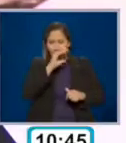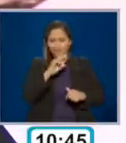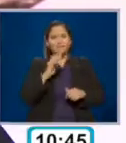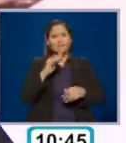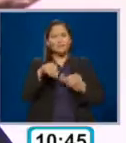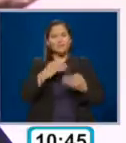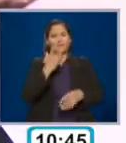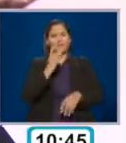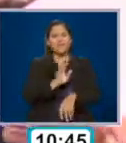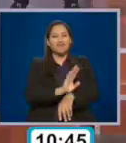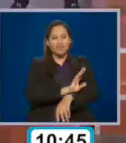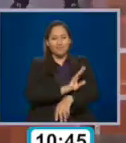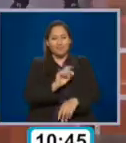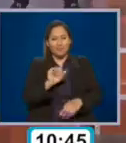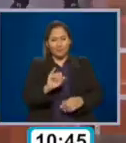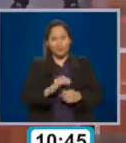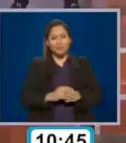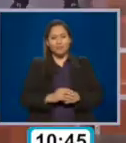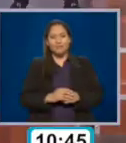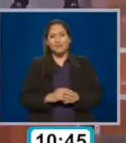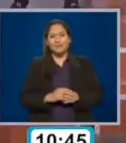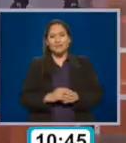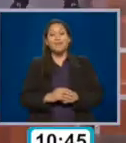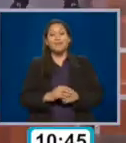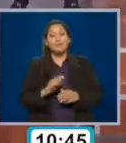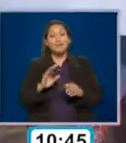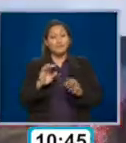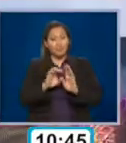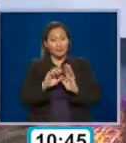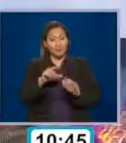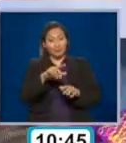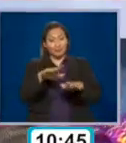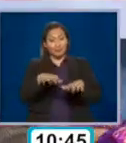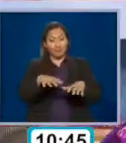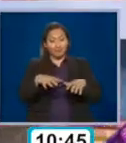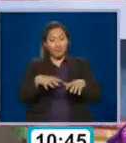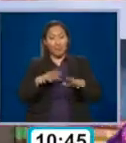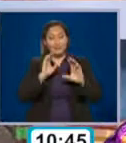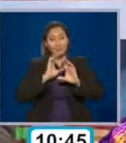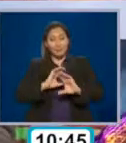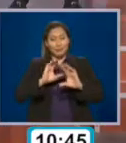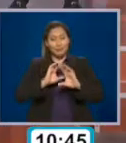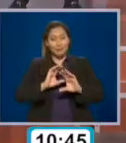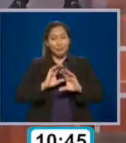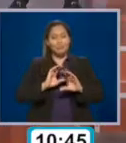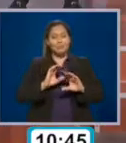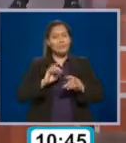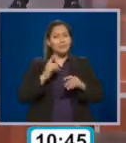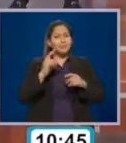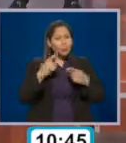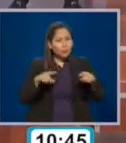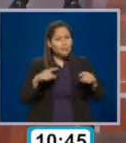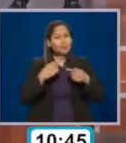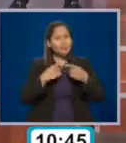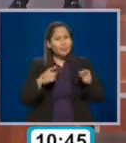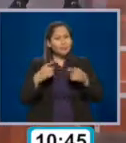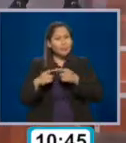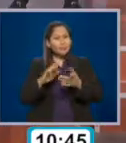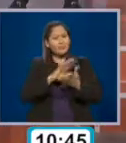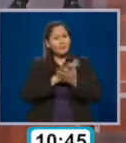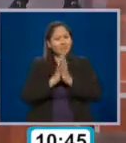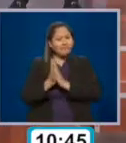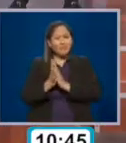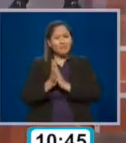iguanesco todo. Así es, y muy chévere porque en cada presentación llevan un outfit diferente que es